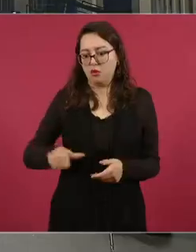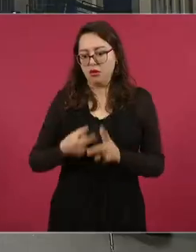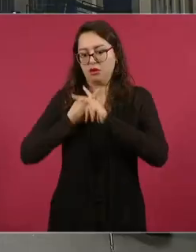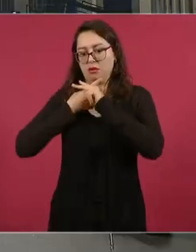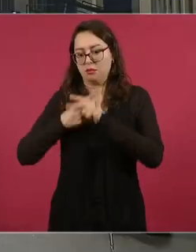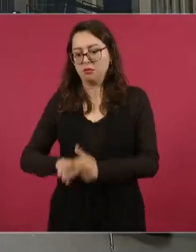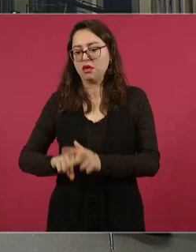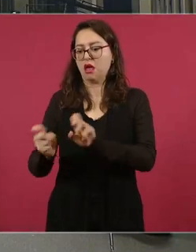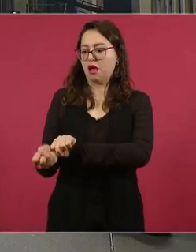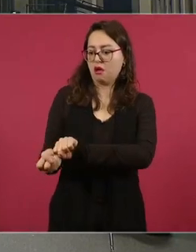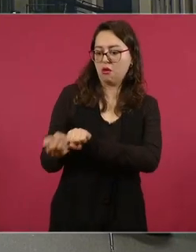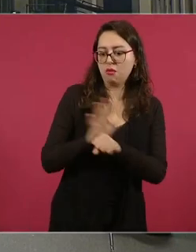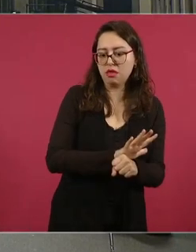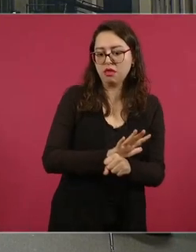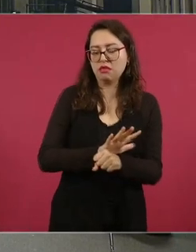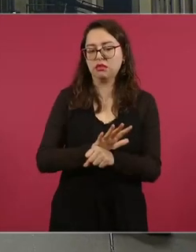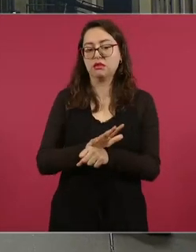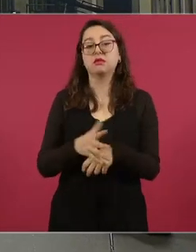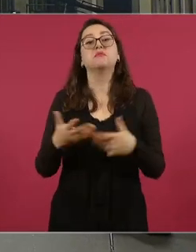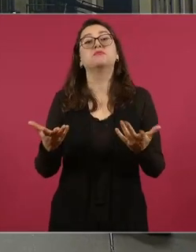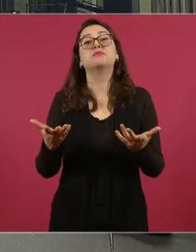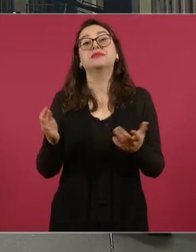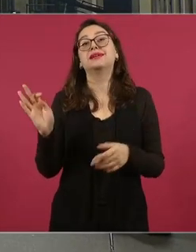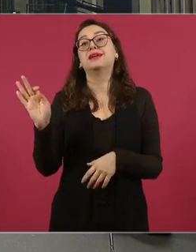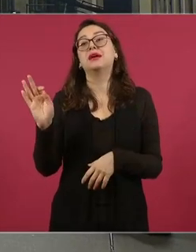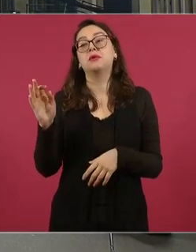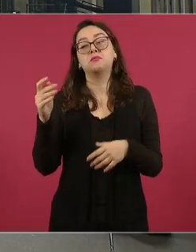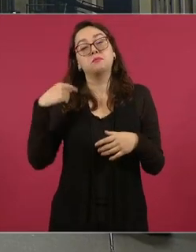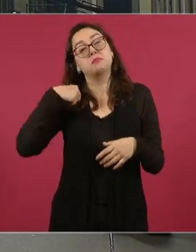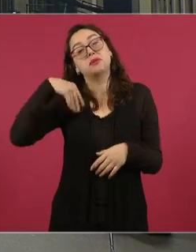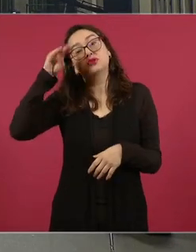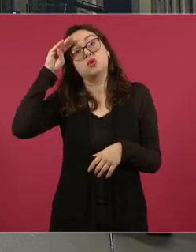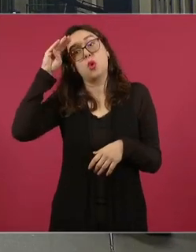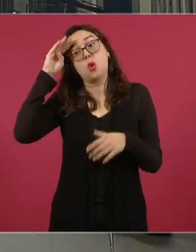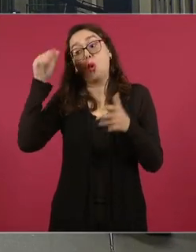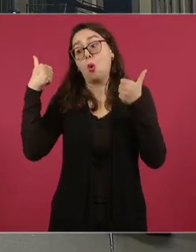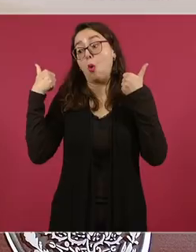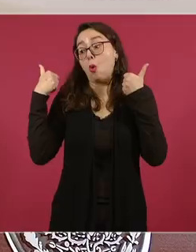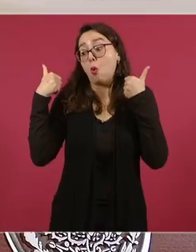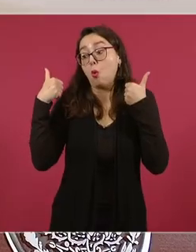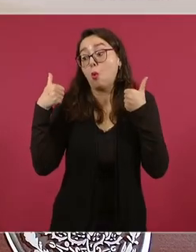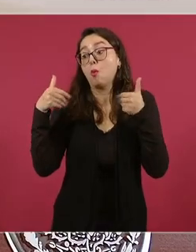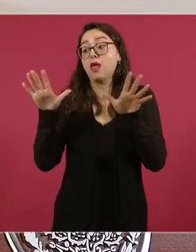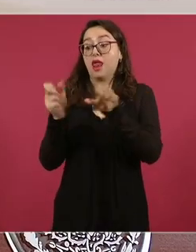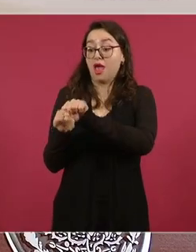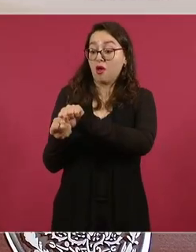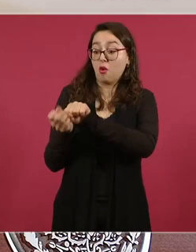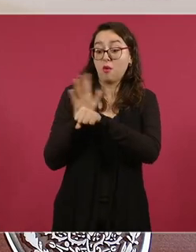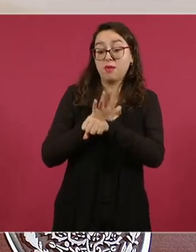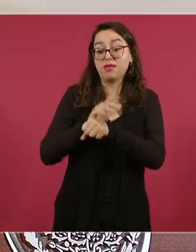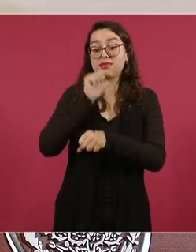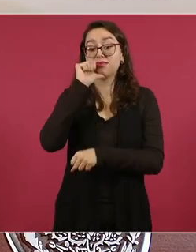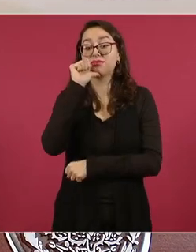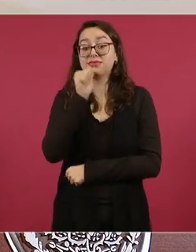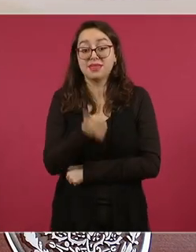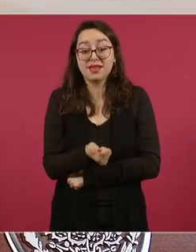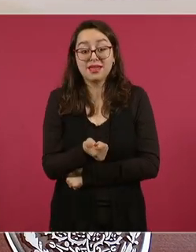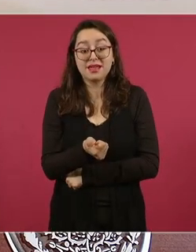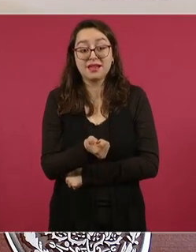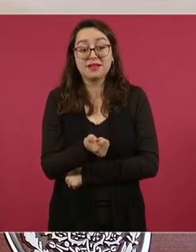Pues, si hubiesen vendido las vacunas